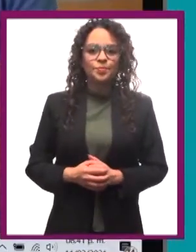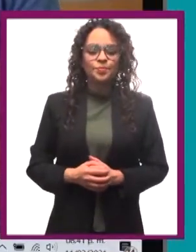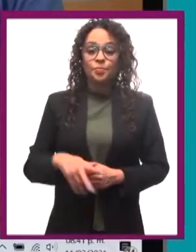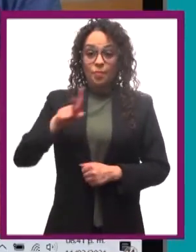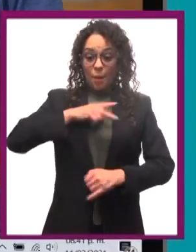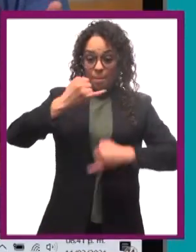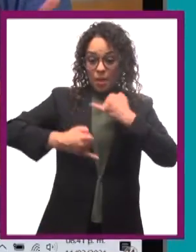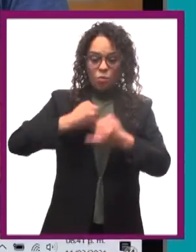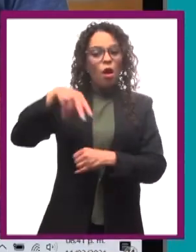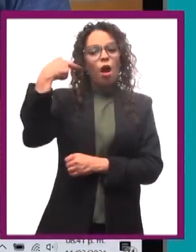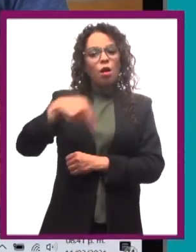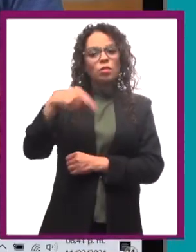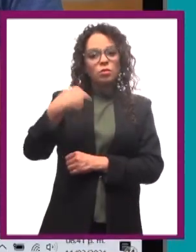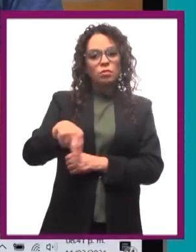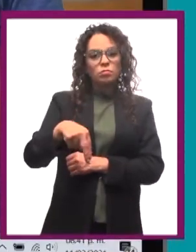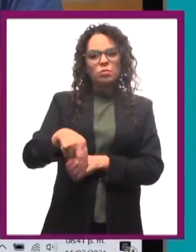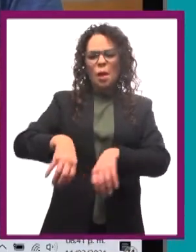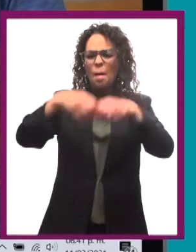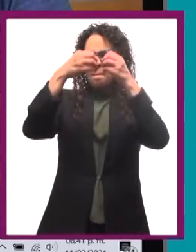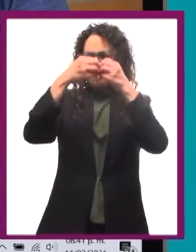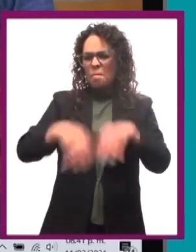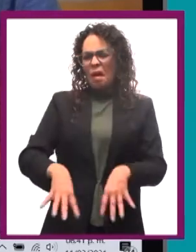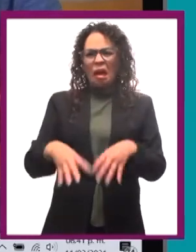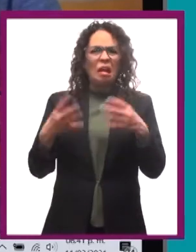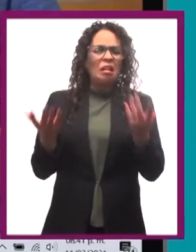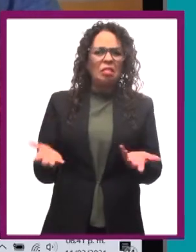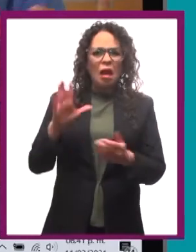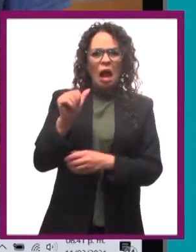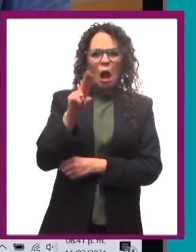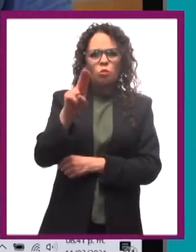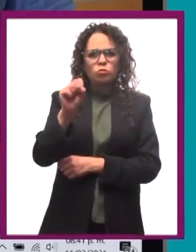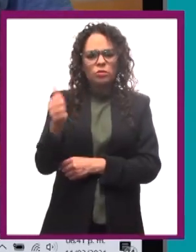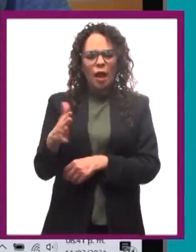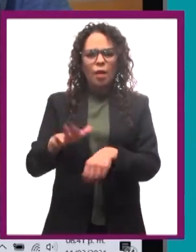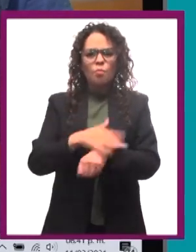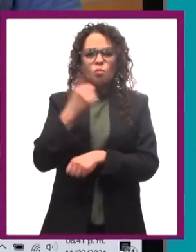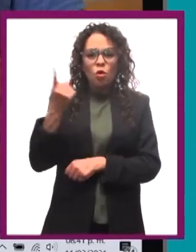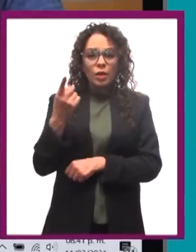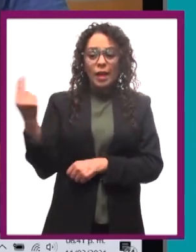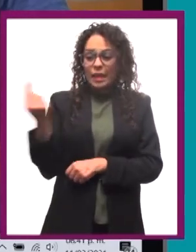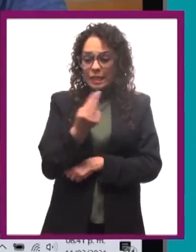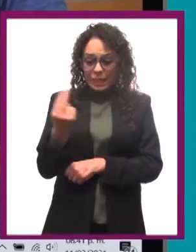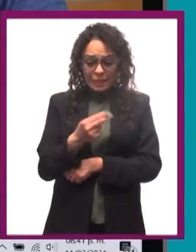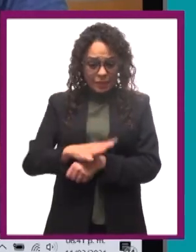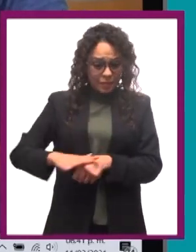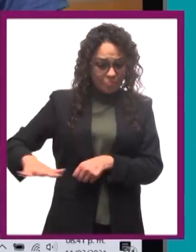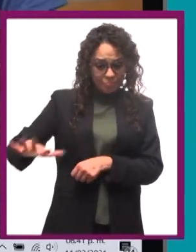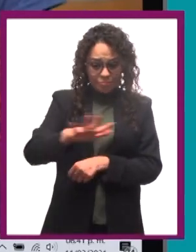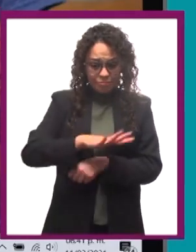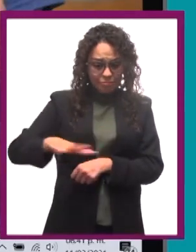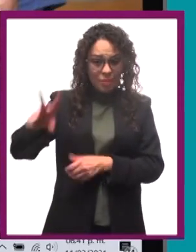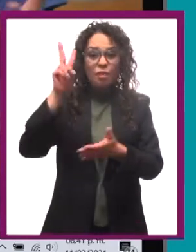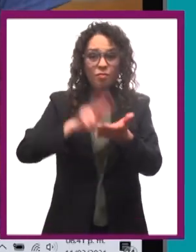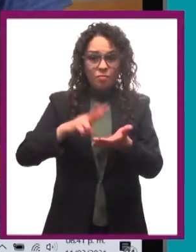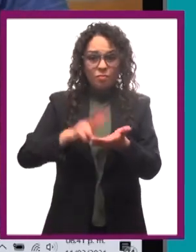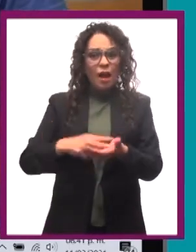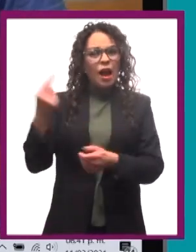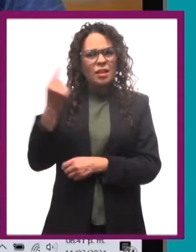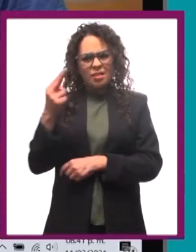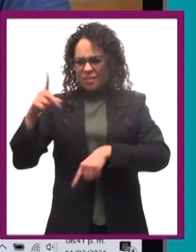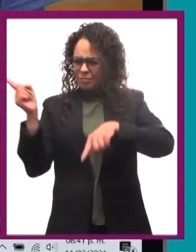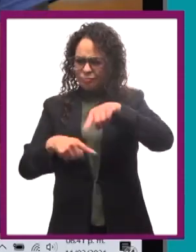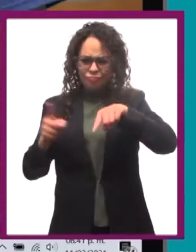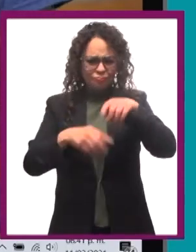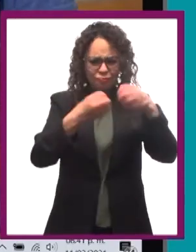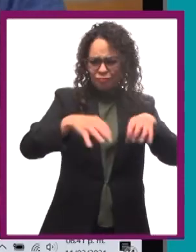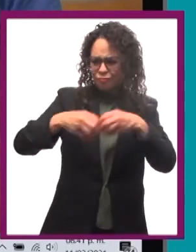Muy bien. Mi juego se llamó Causa Perdida y se trata de deshacerte lo más pronto posible de todo eso que parece tener